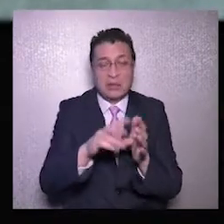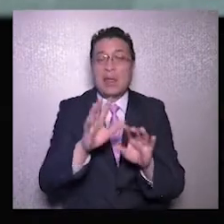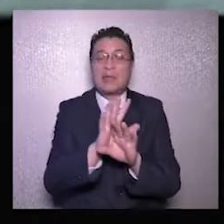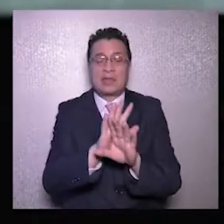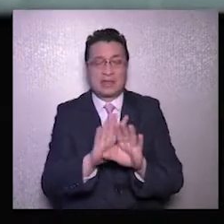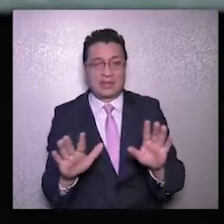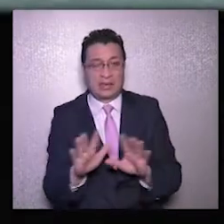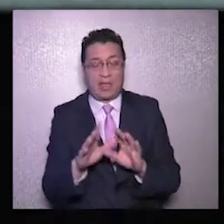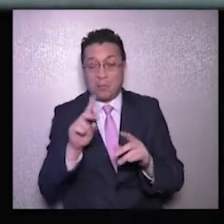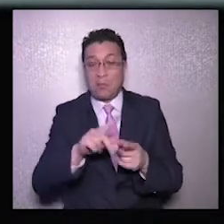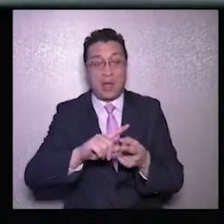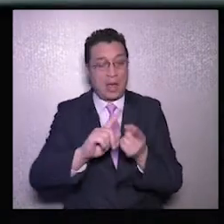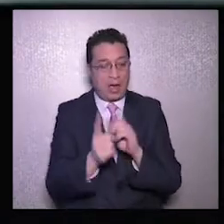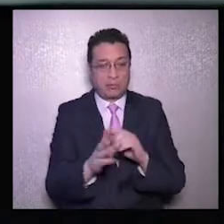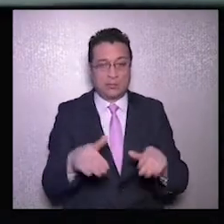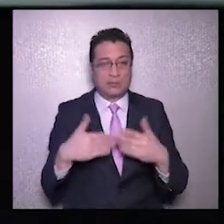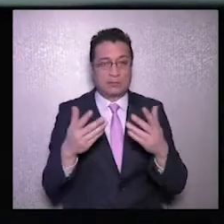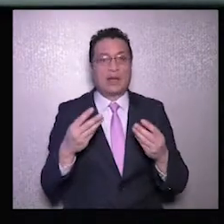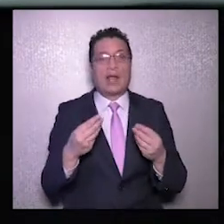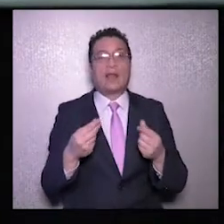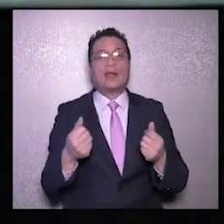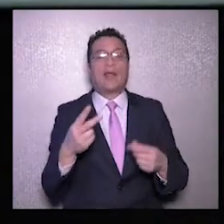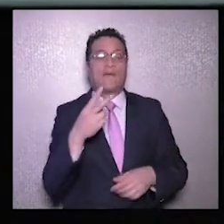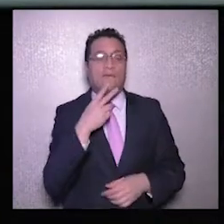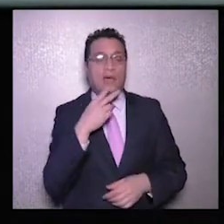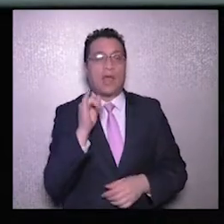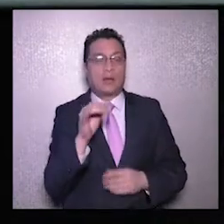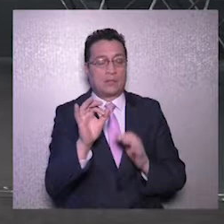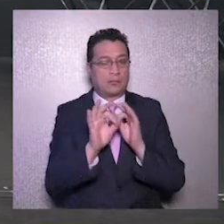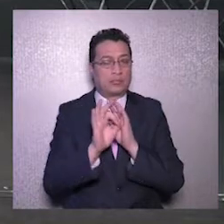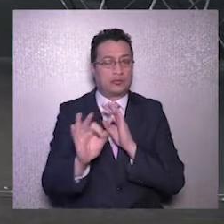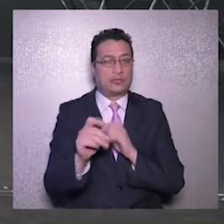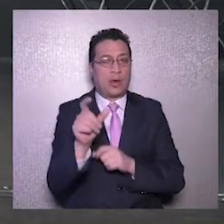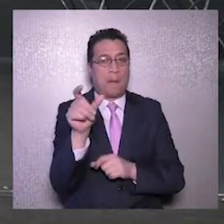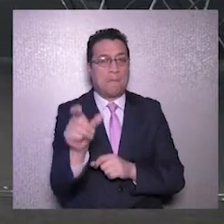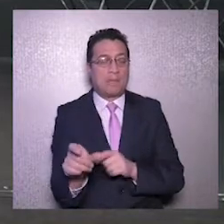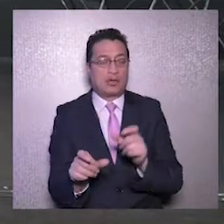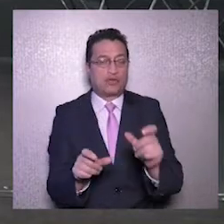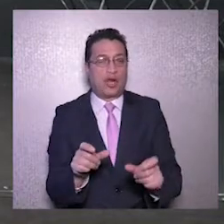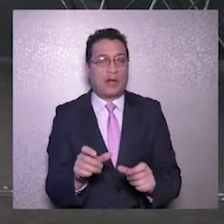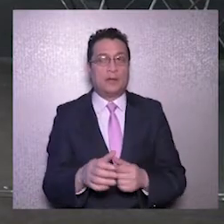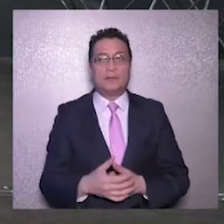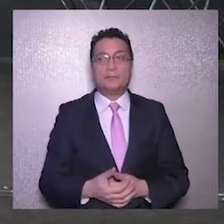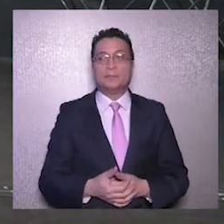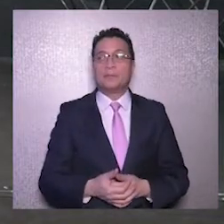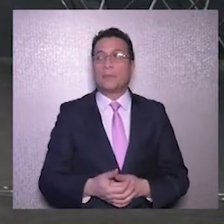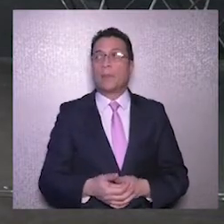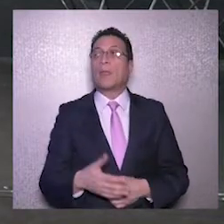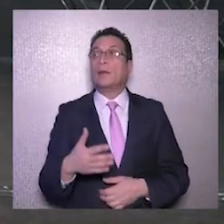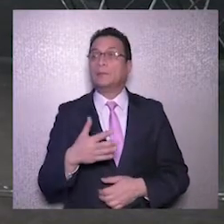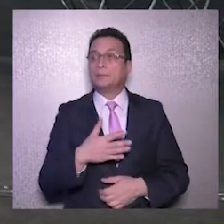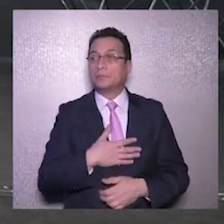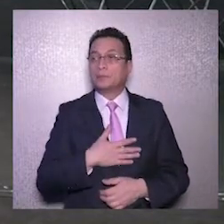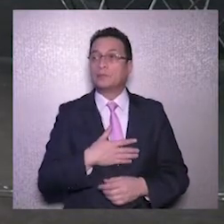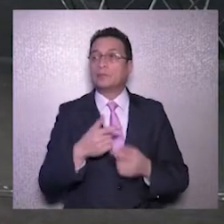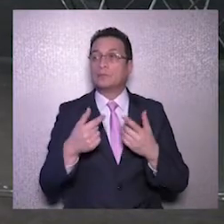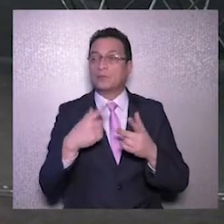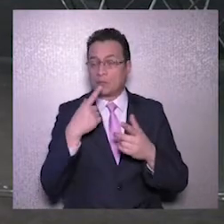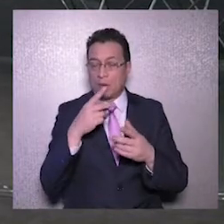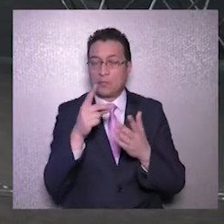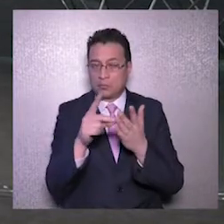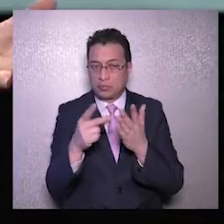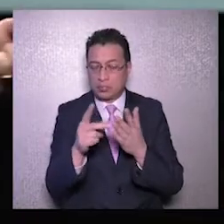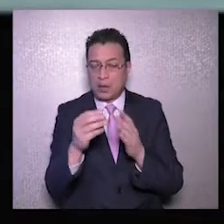no van a generar cambios en la calidad de vida ni en los pronósticos de mi paciente. Y el sobrediagnóstico lleva a exceso